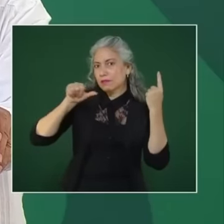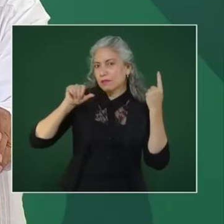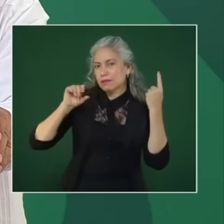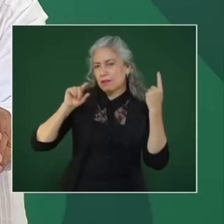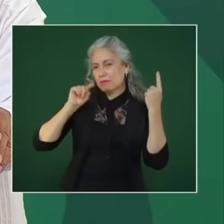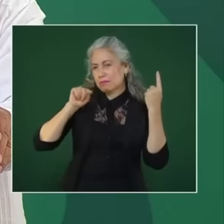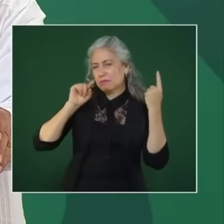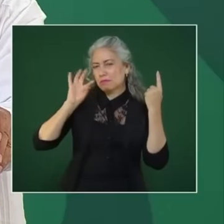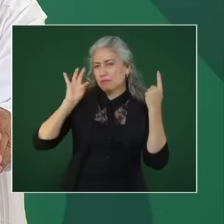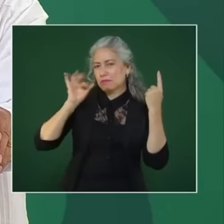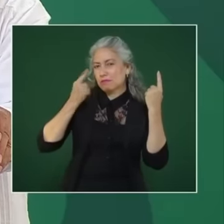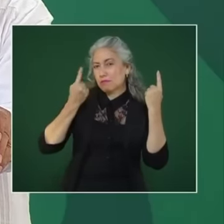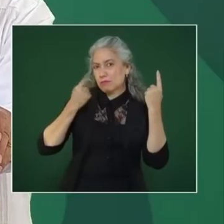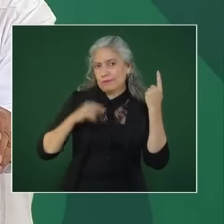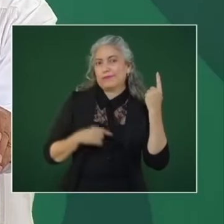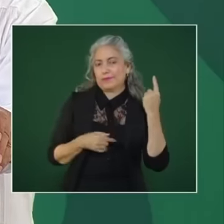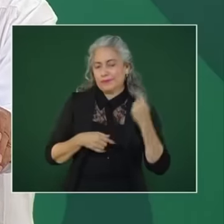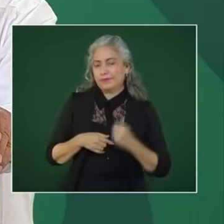bueno